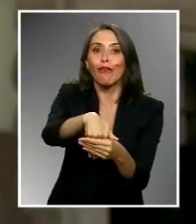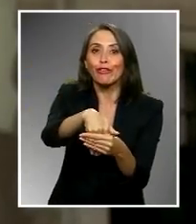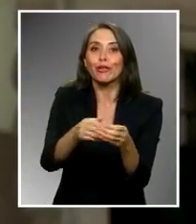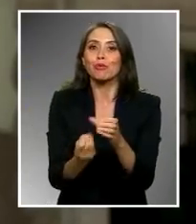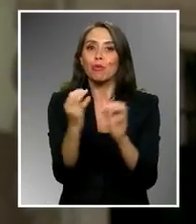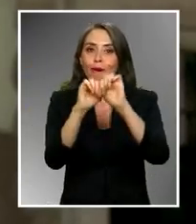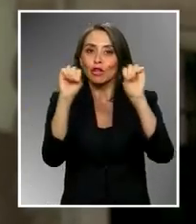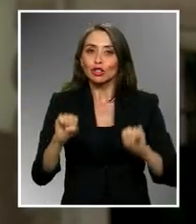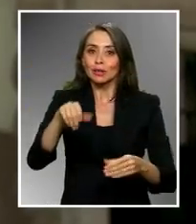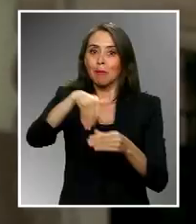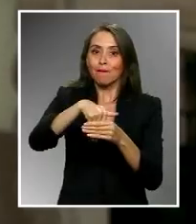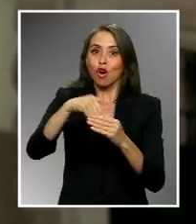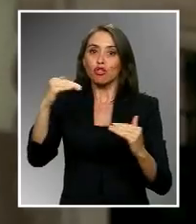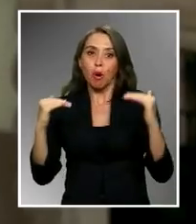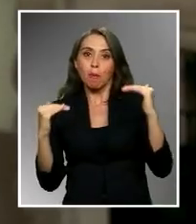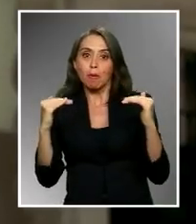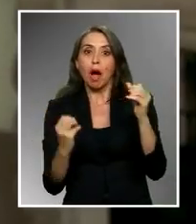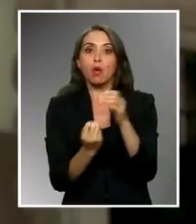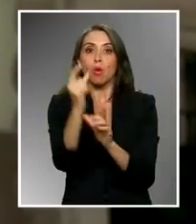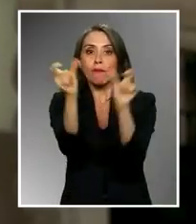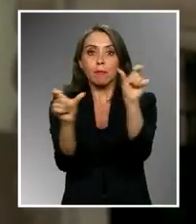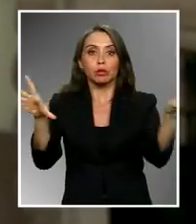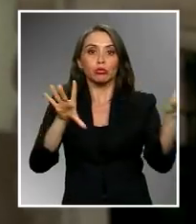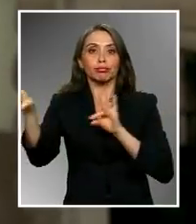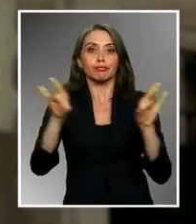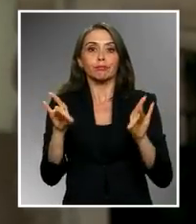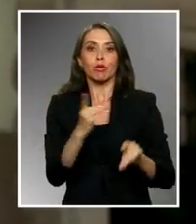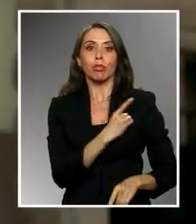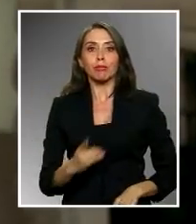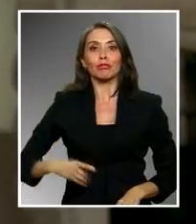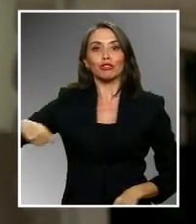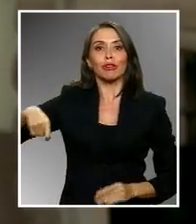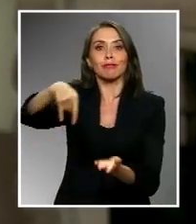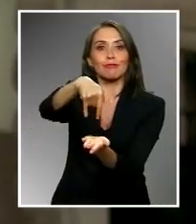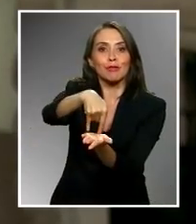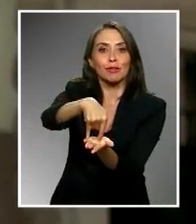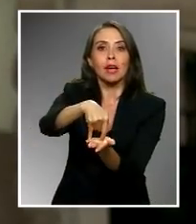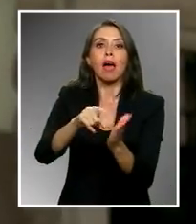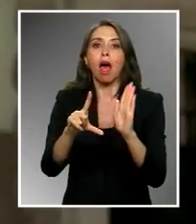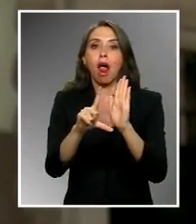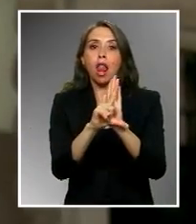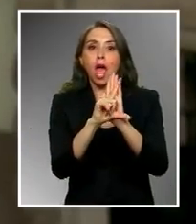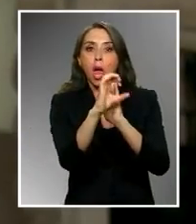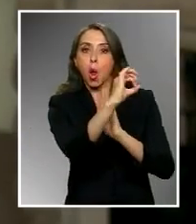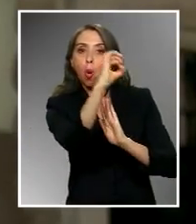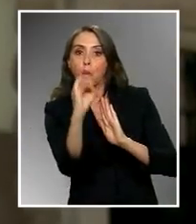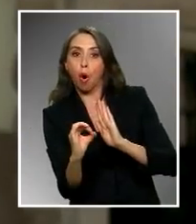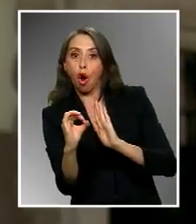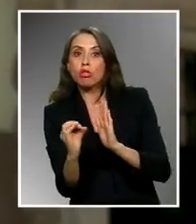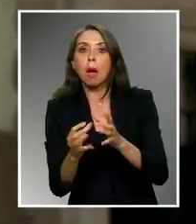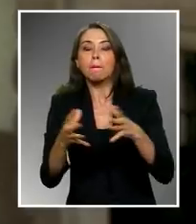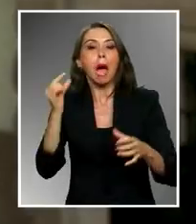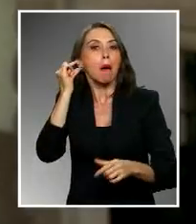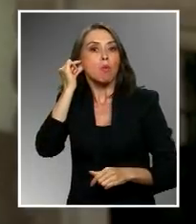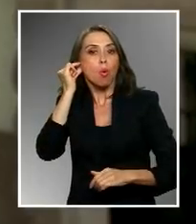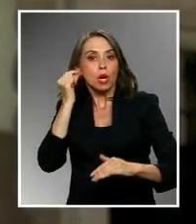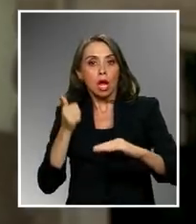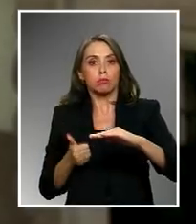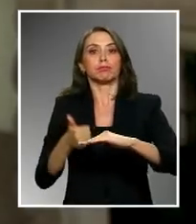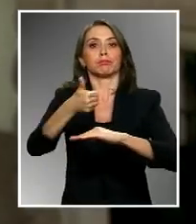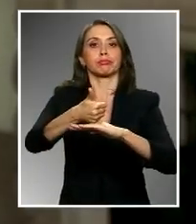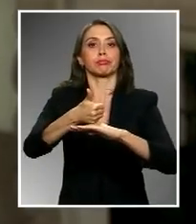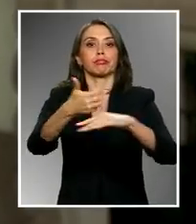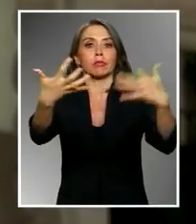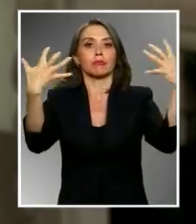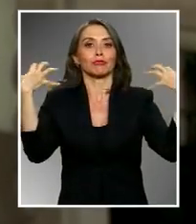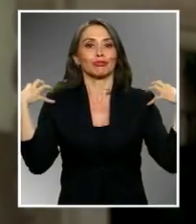nuevo sistema proporcional permitió que nuevos actores lleguen al parlamento porque la ley de cuota permitió que más mujeres estén en la primera línea de las